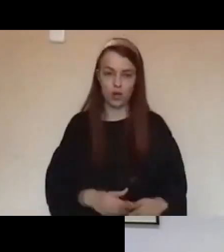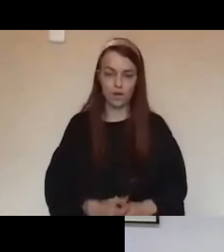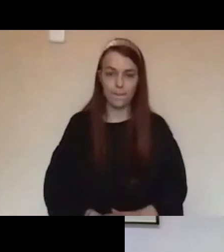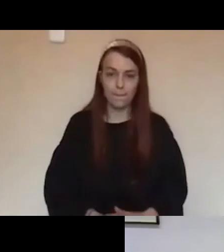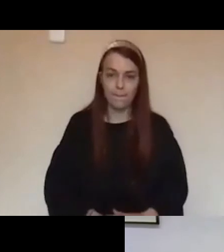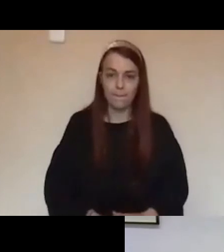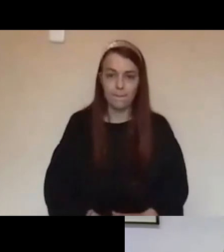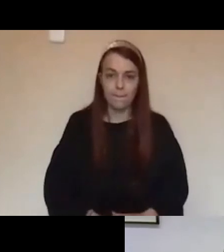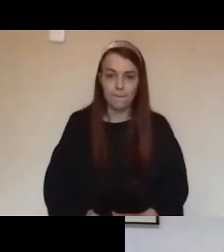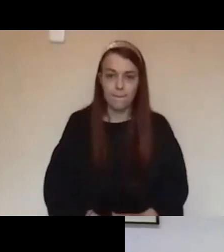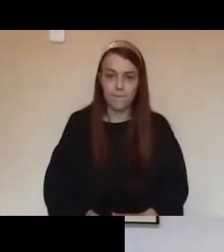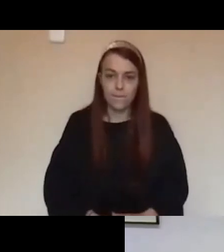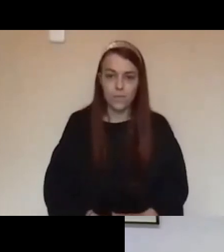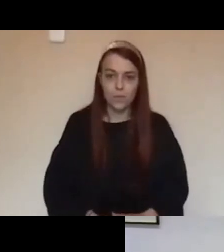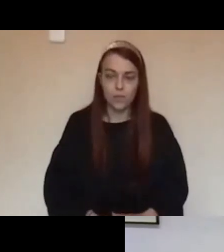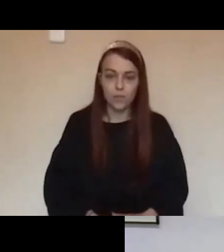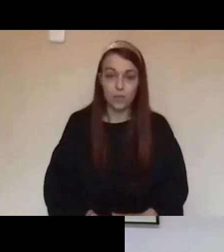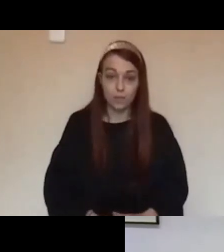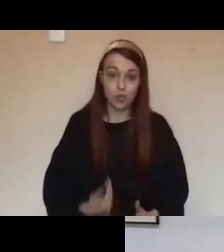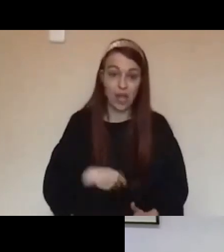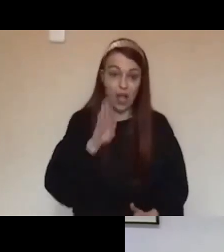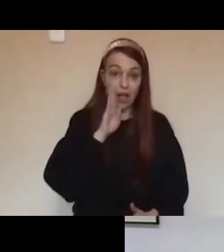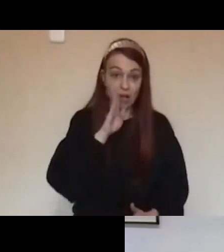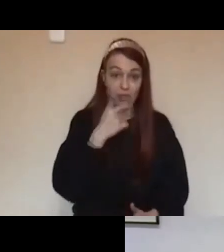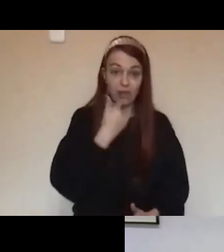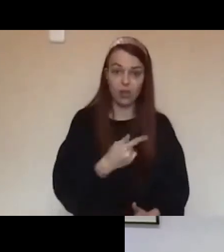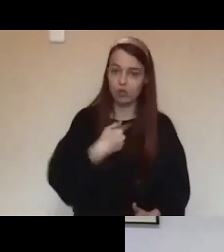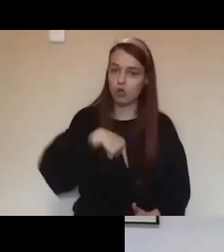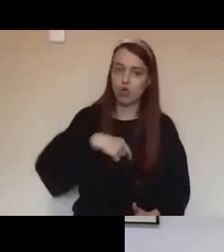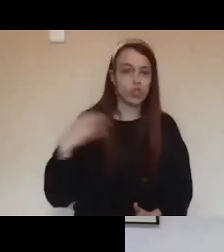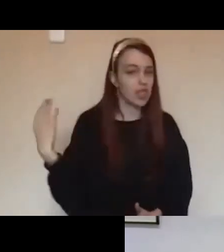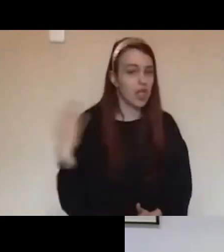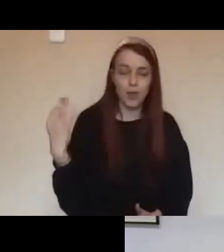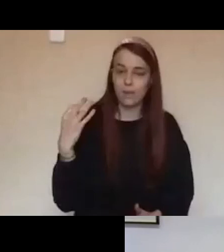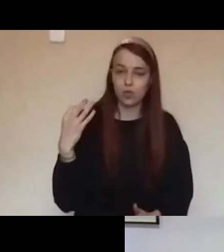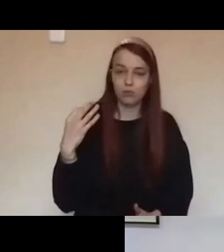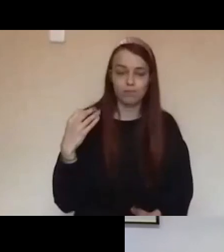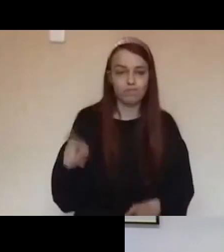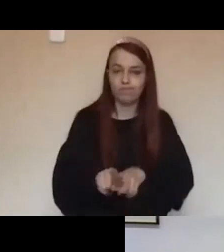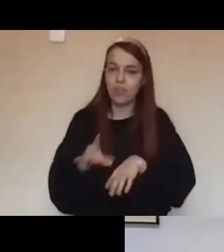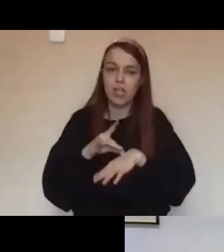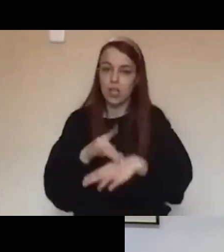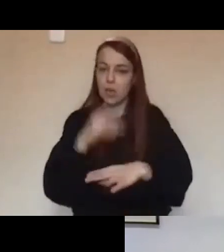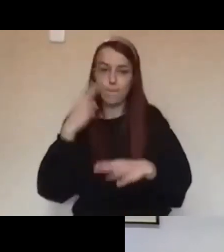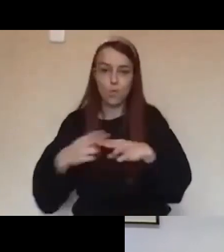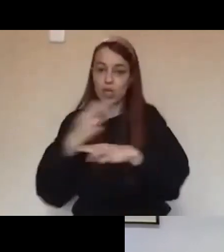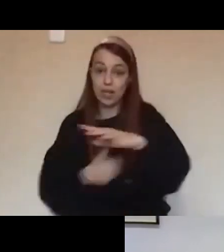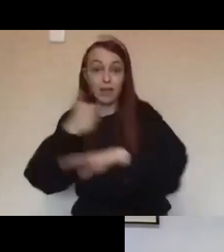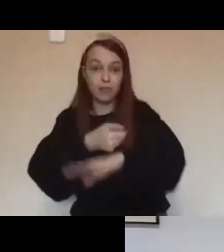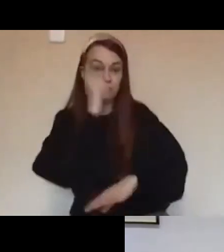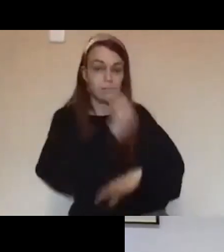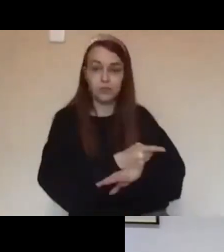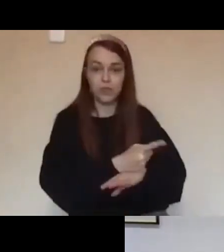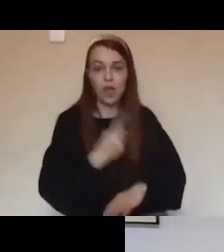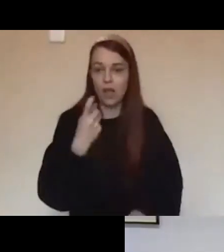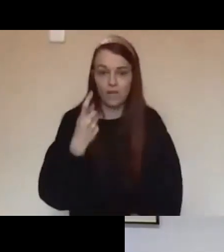Pero, después de todo esto dicho, hay que tener la directriz política desde arriba. Y